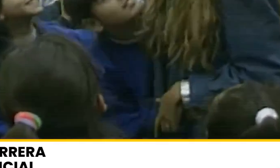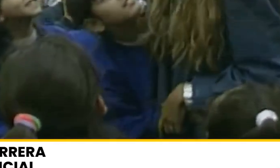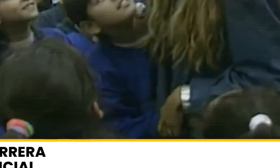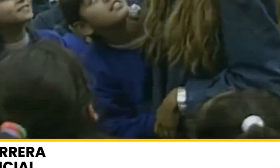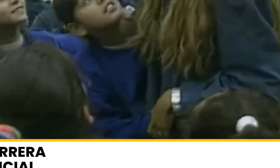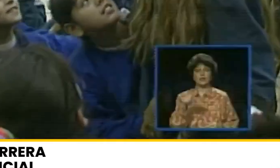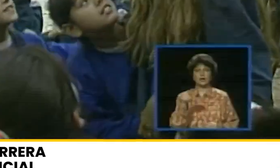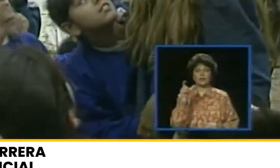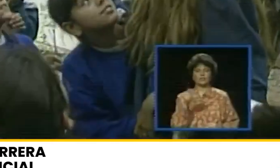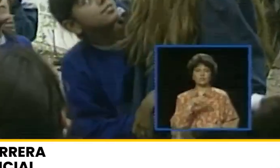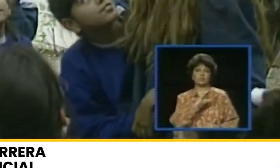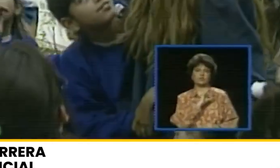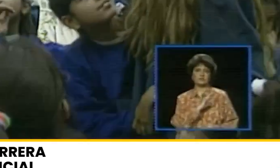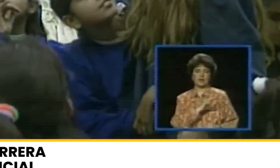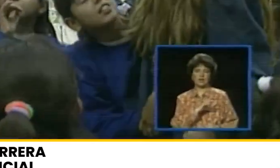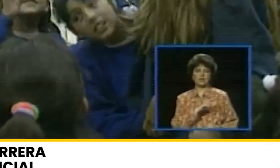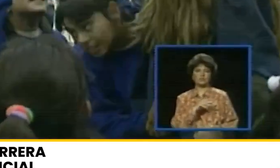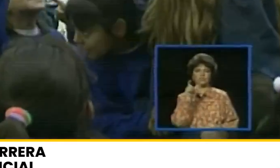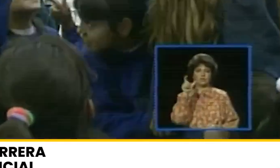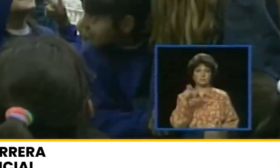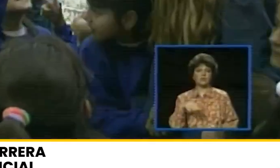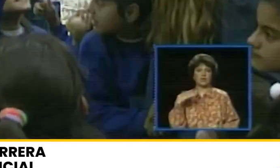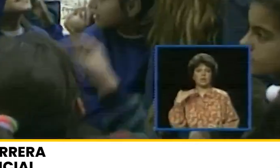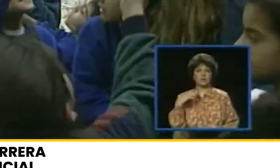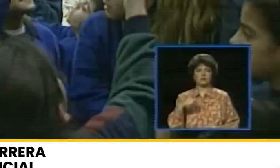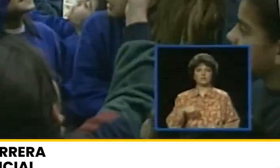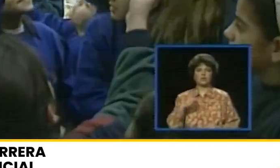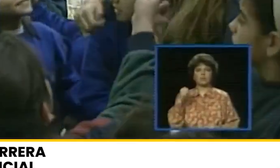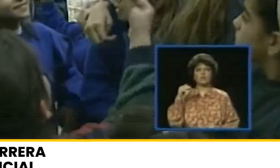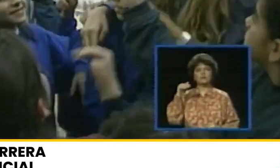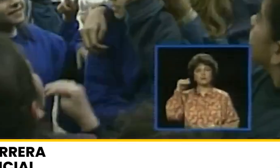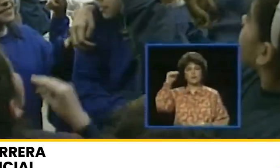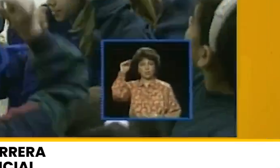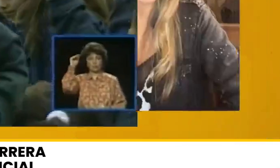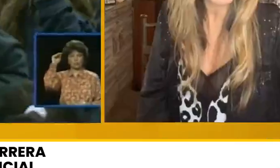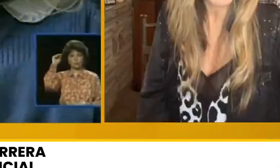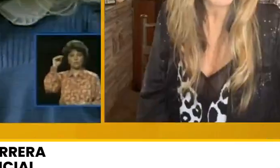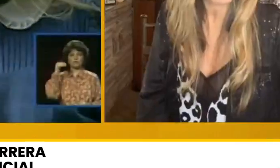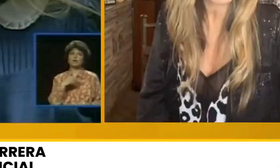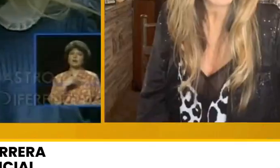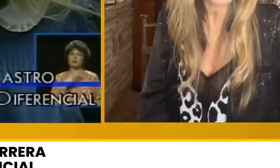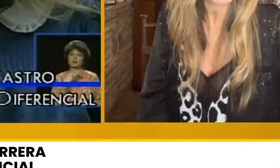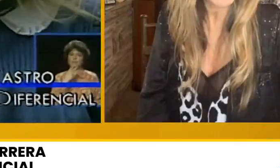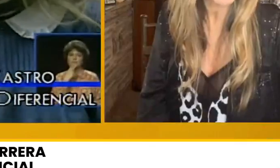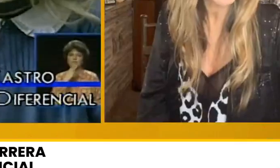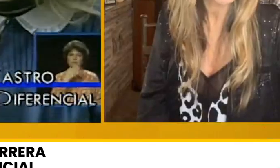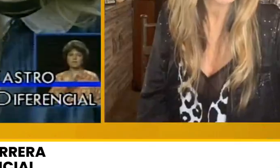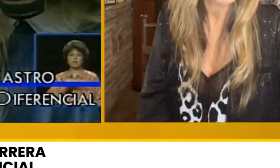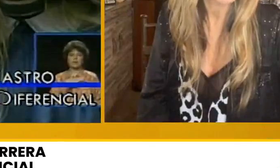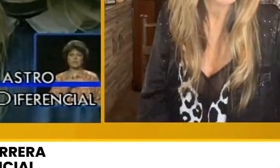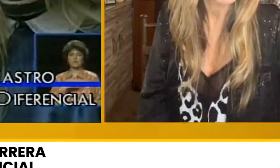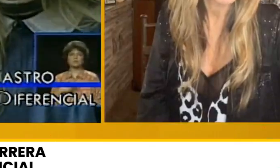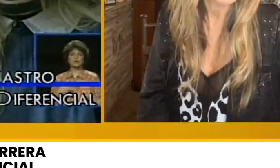¡Wow! ¿Qué te parece ver estas imágenes, Angélica? Qué lindo. Es emocionante,